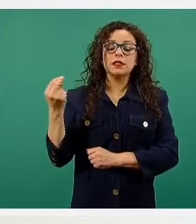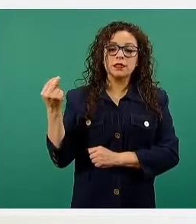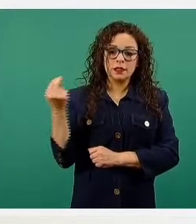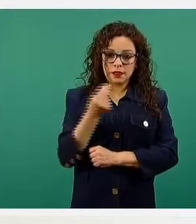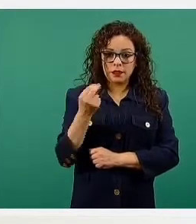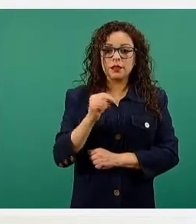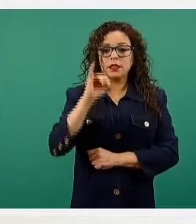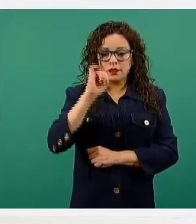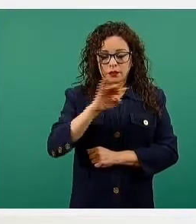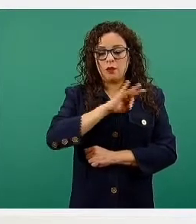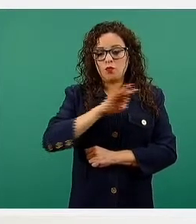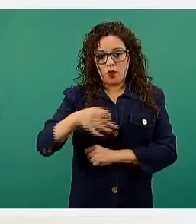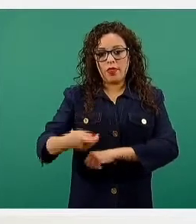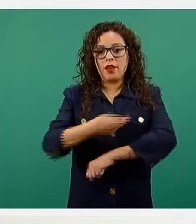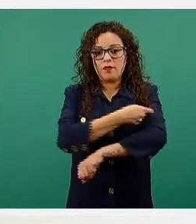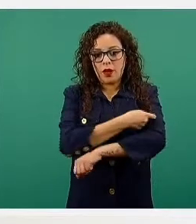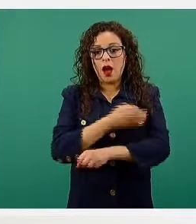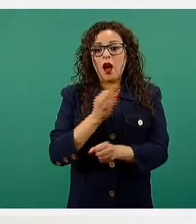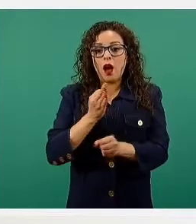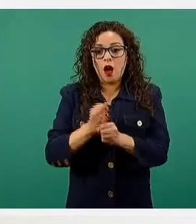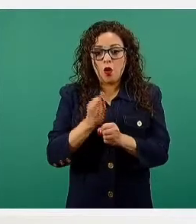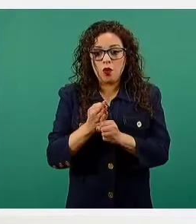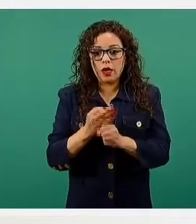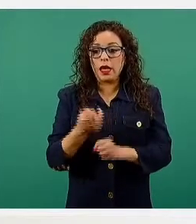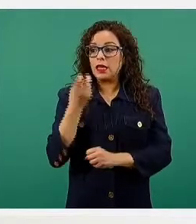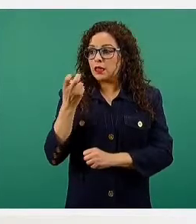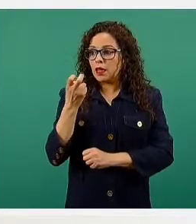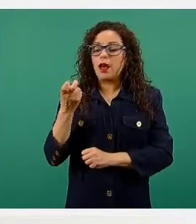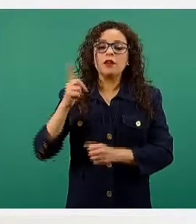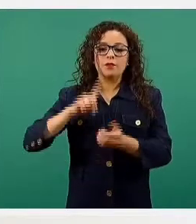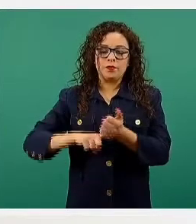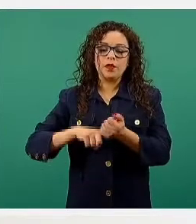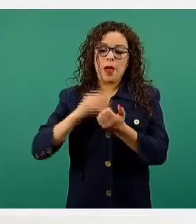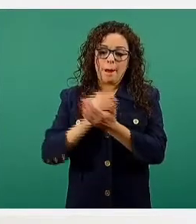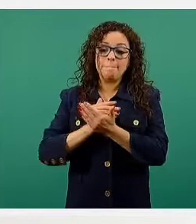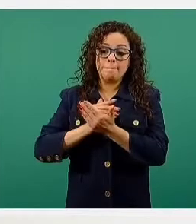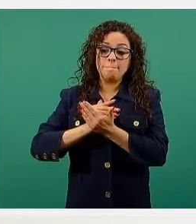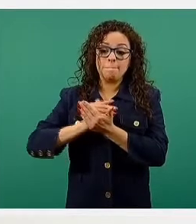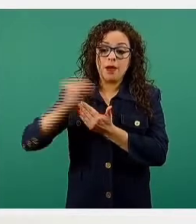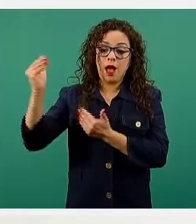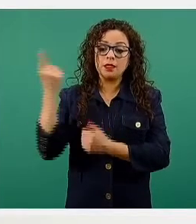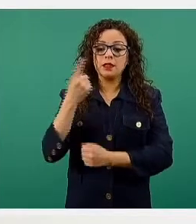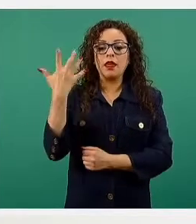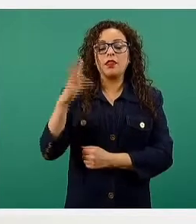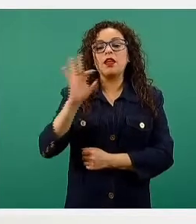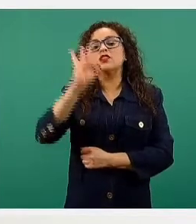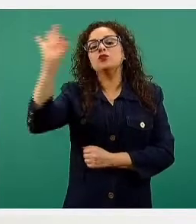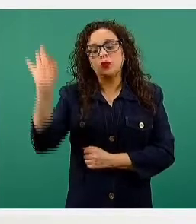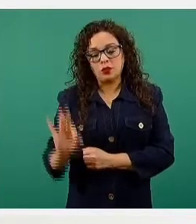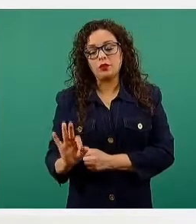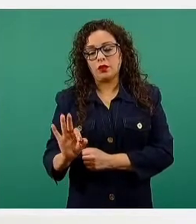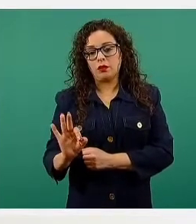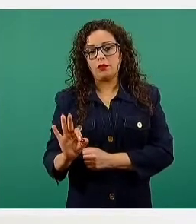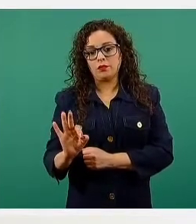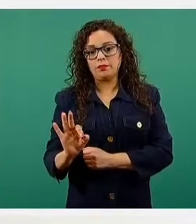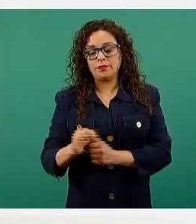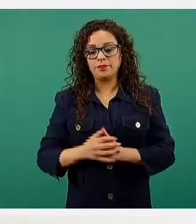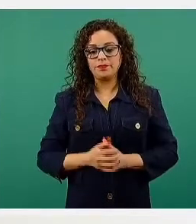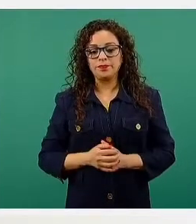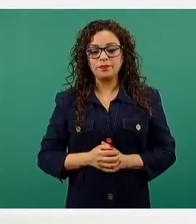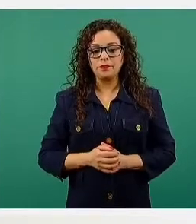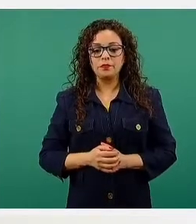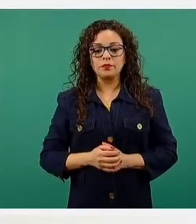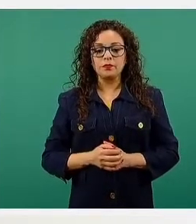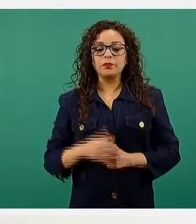efectivamente se puede vacunar ahorita, este número representa más, bastante más que 10%. Ahora, aquí quiero hacer una aclaración